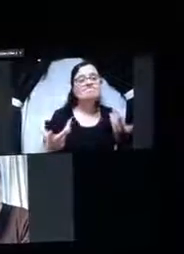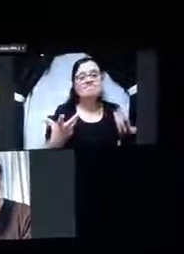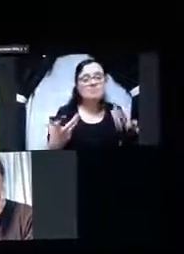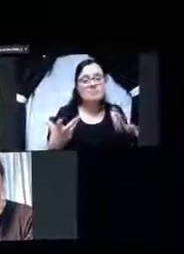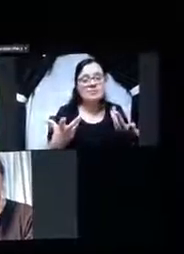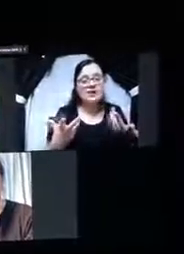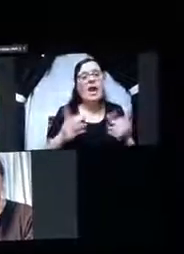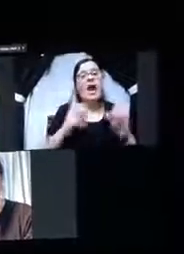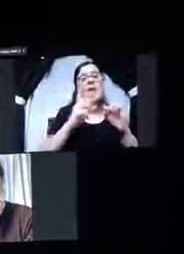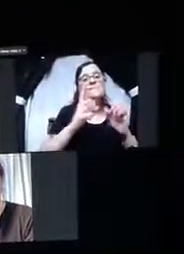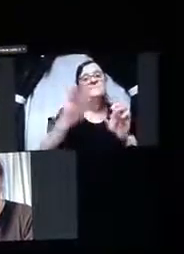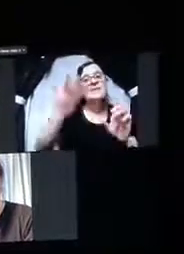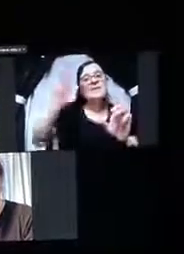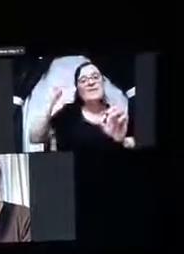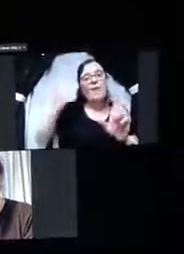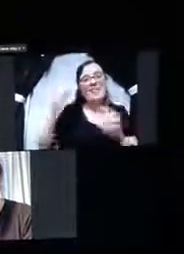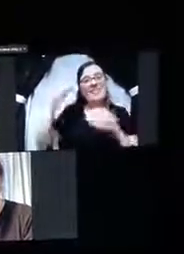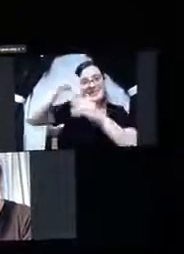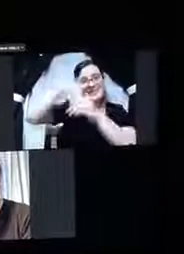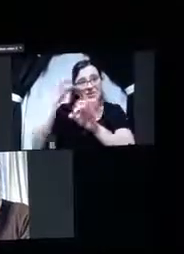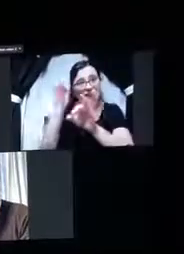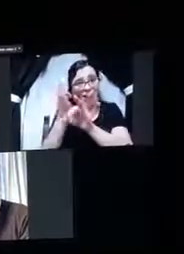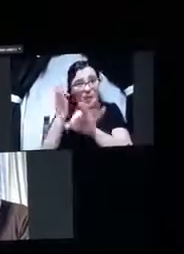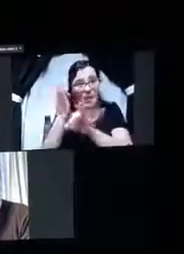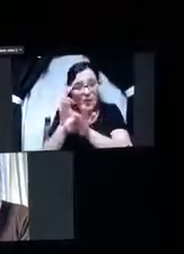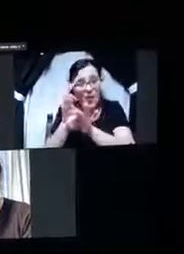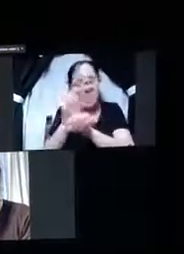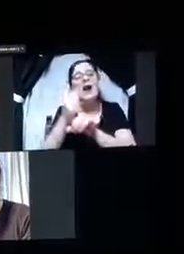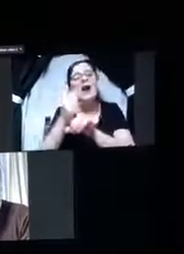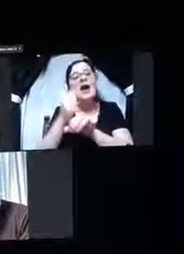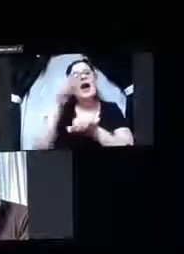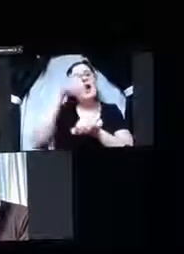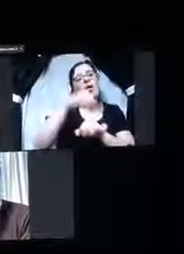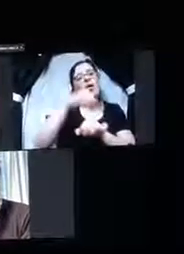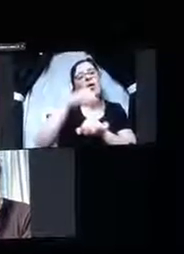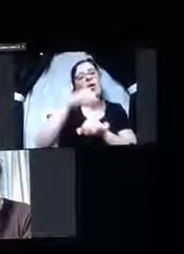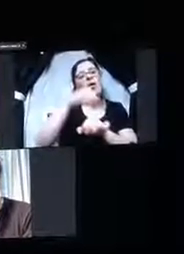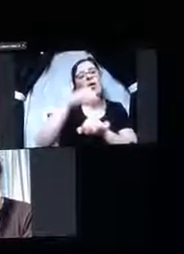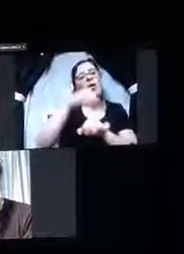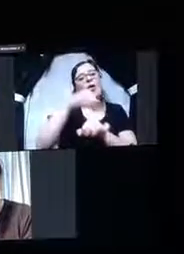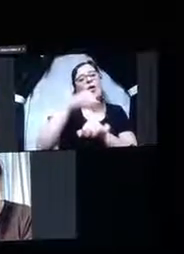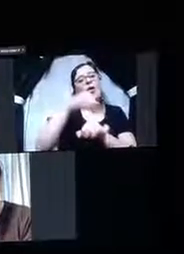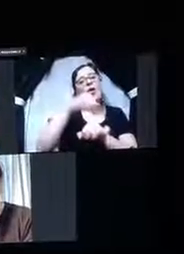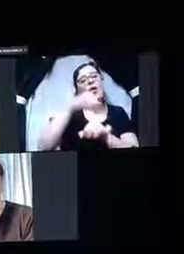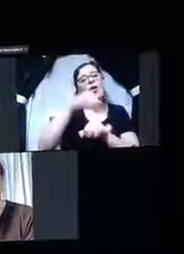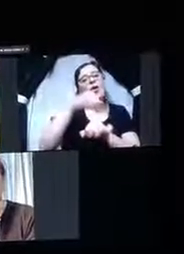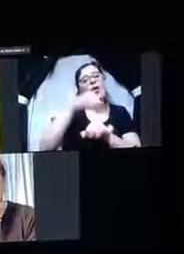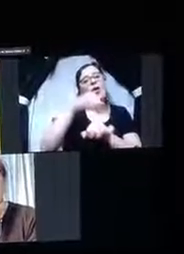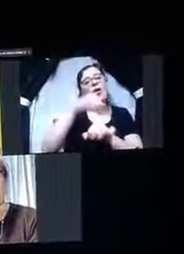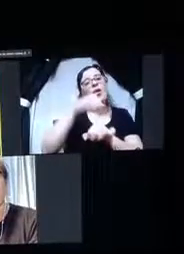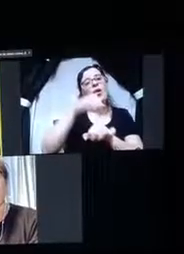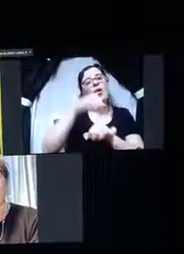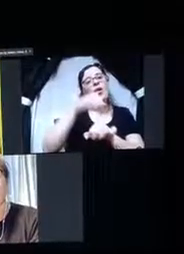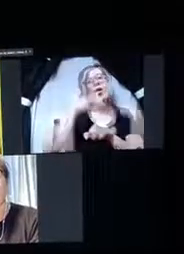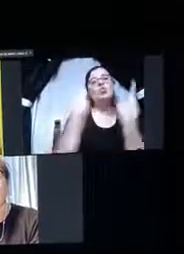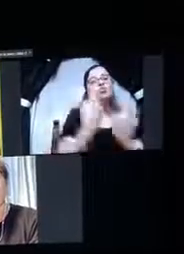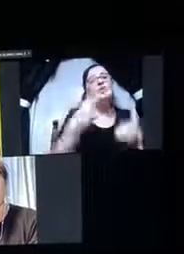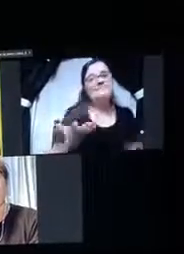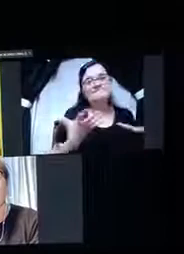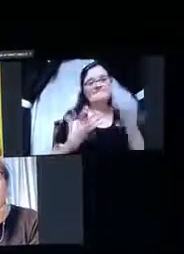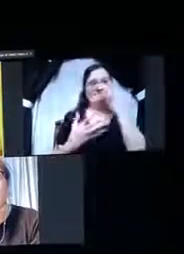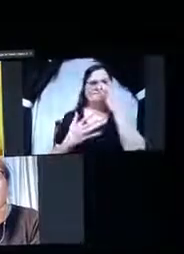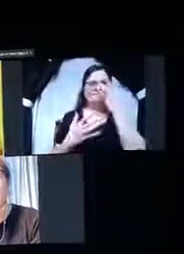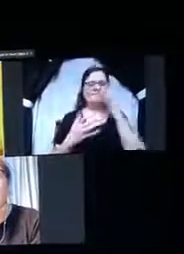manera que lo hacíamos dentro de la escuela, sin atravesar a veces por